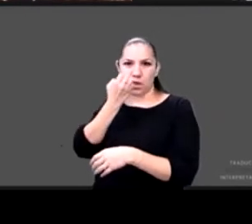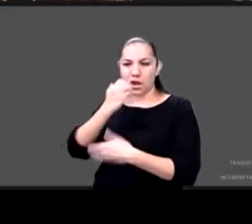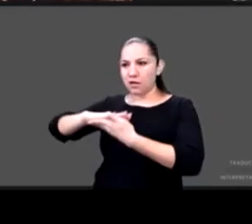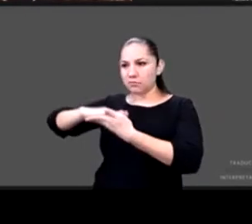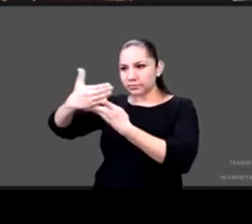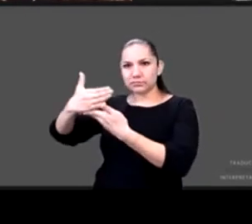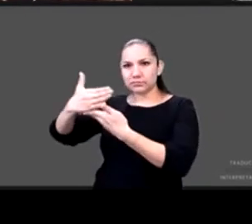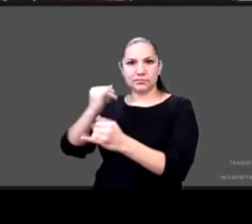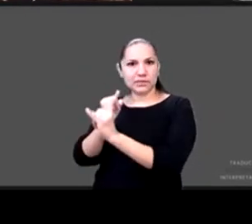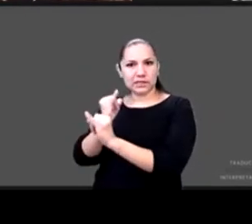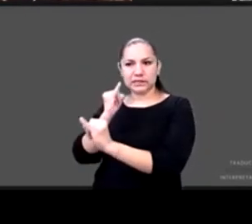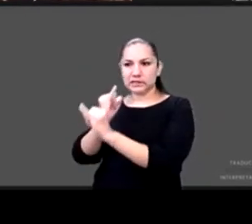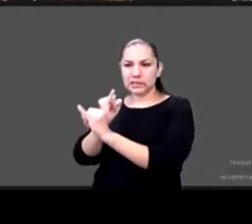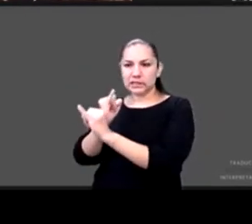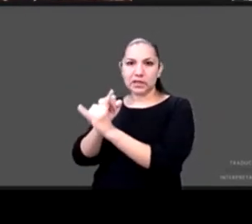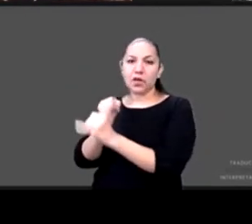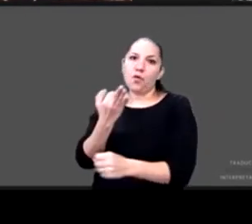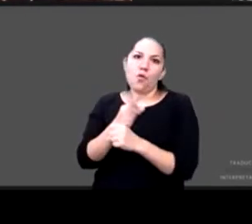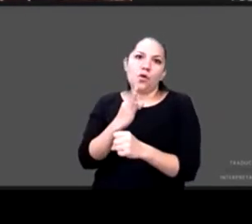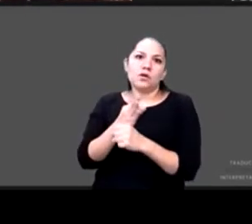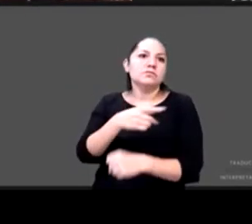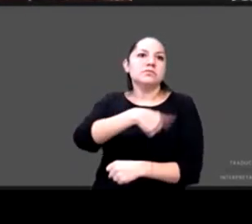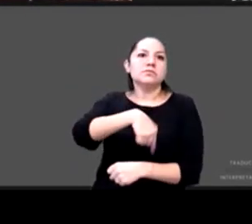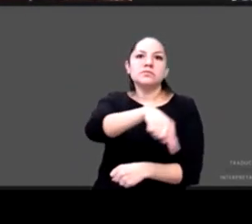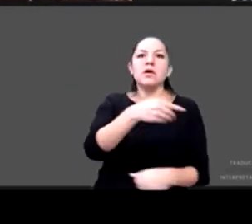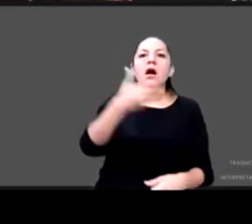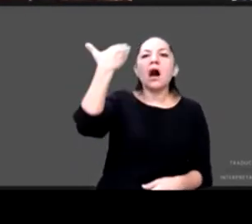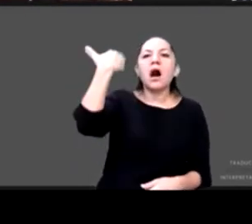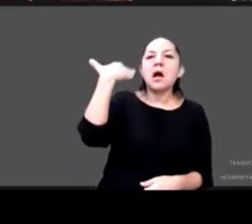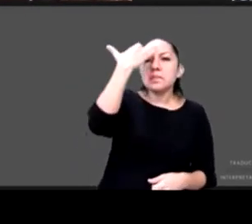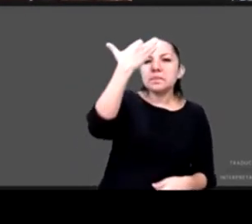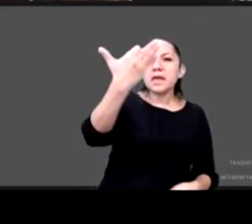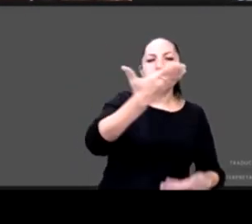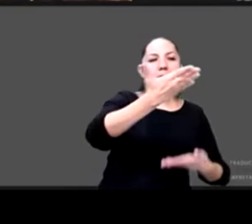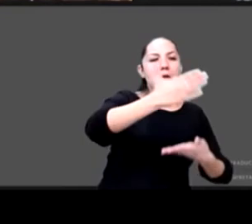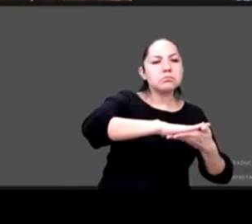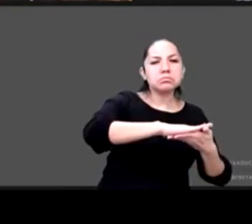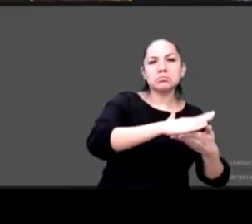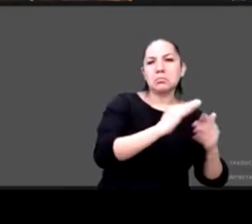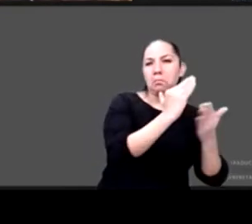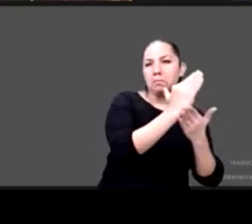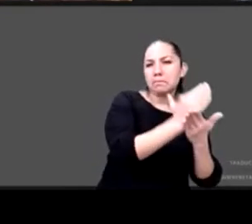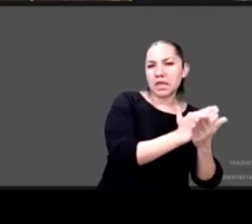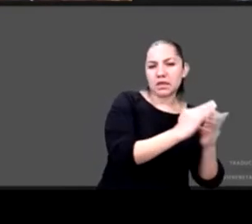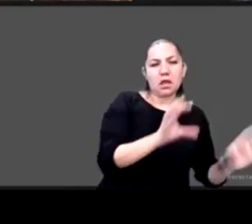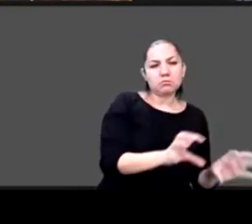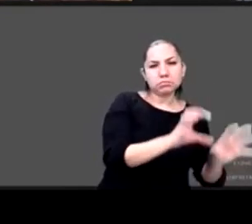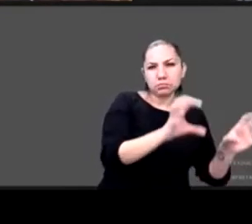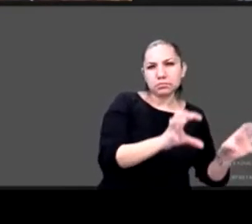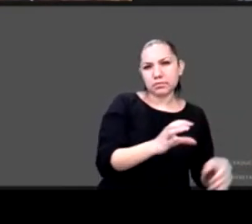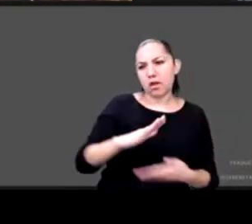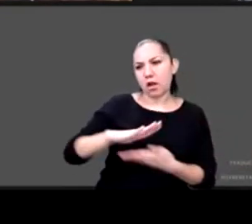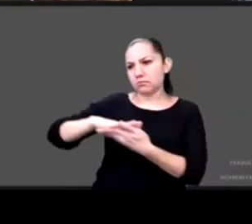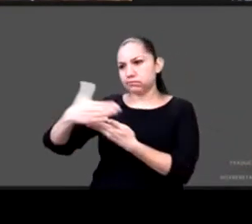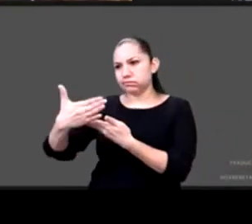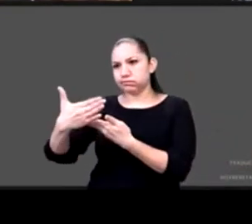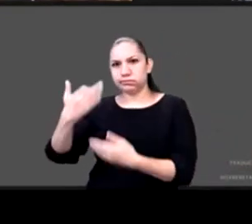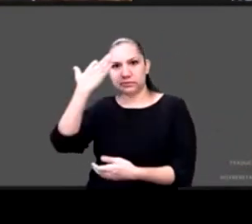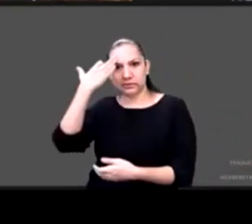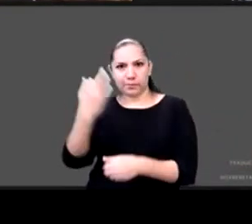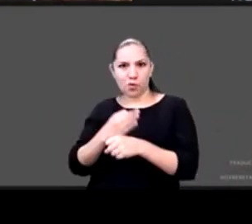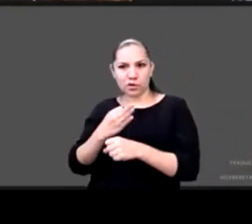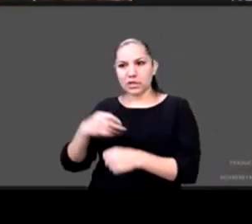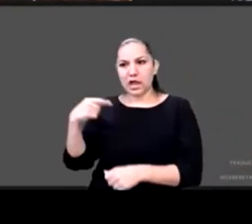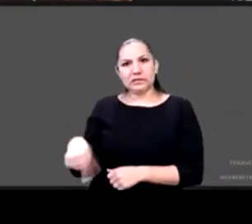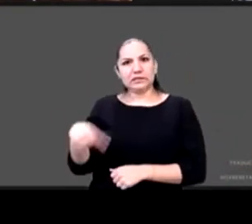una mayor exposición, también vale la pena poner tiempos para el uso de dispositivos, de